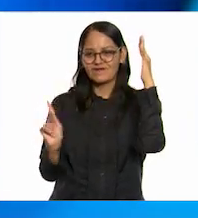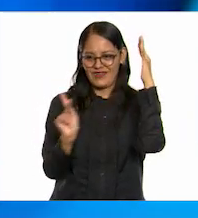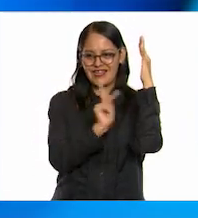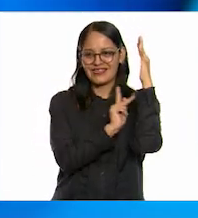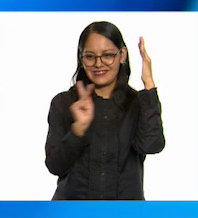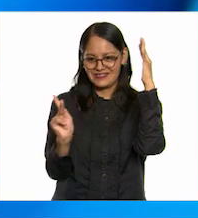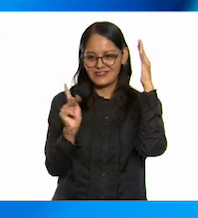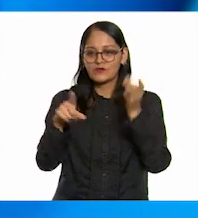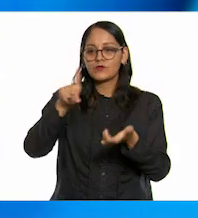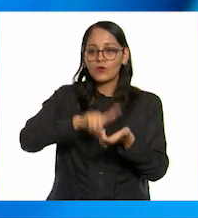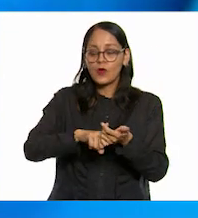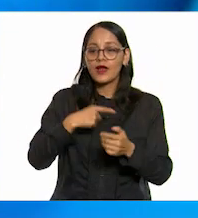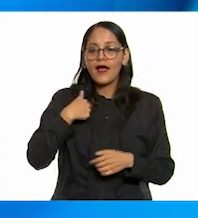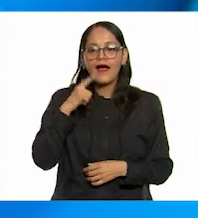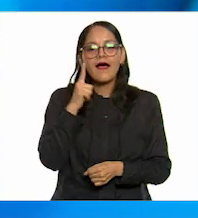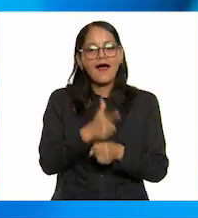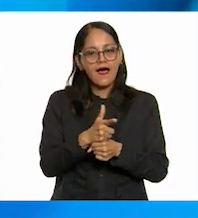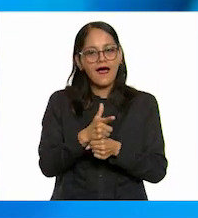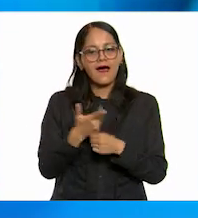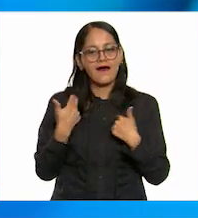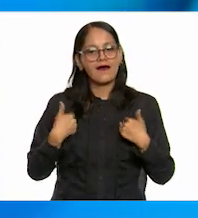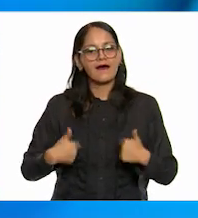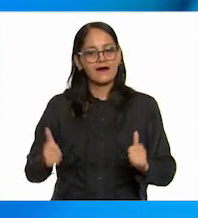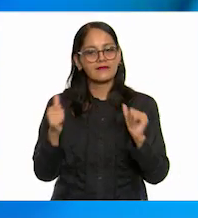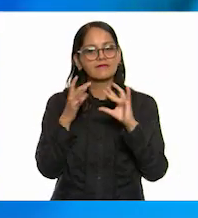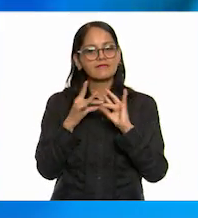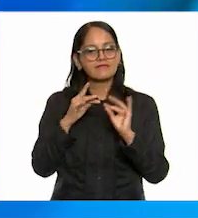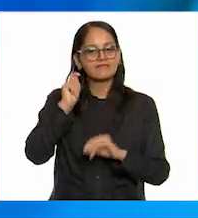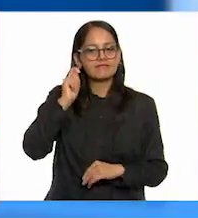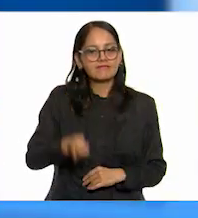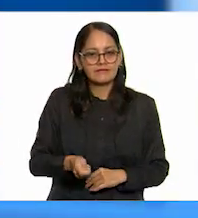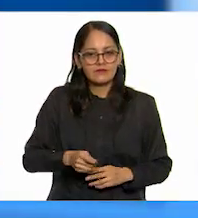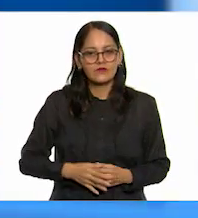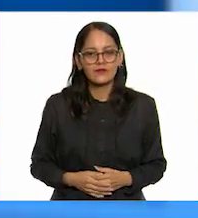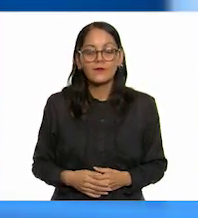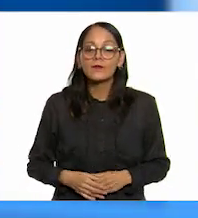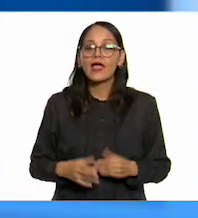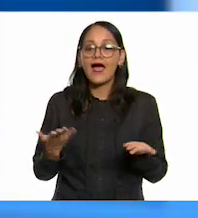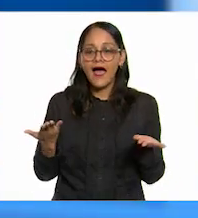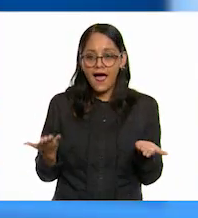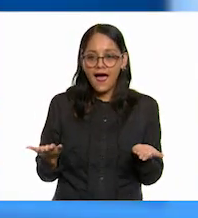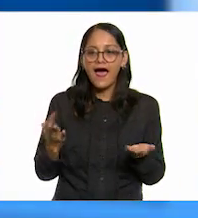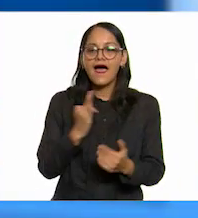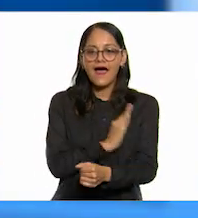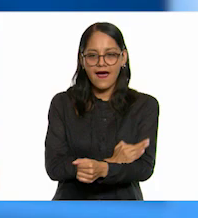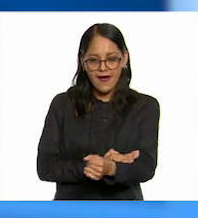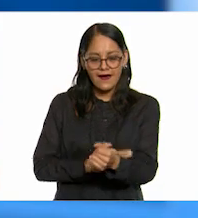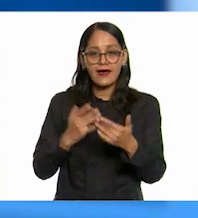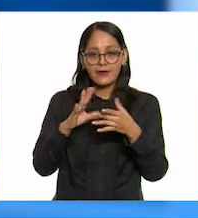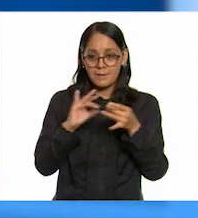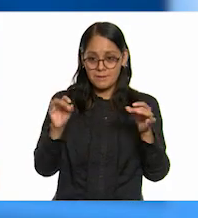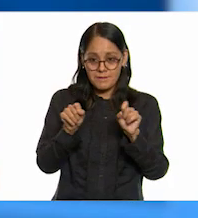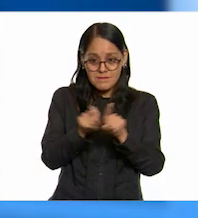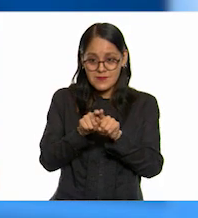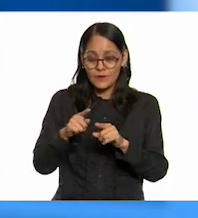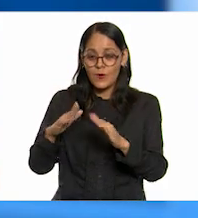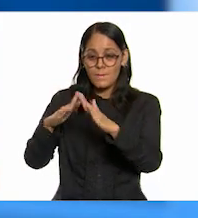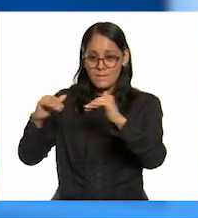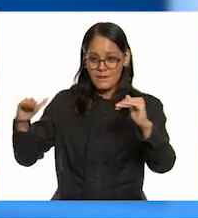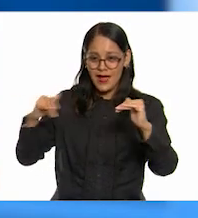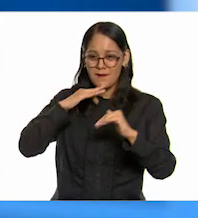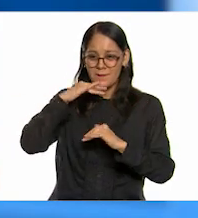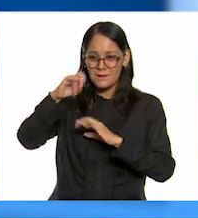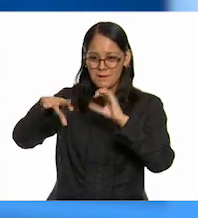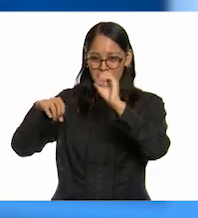la interpretación. Ah, entonces, en el mismo ejemplo de la basura en la playa,